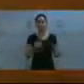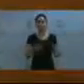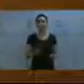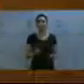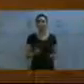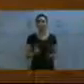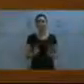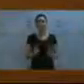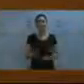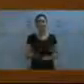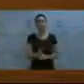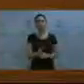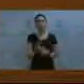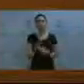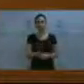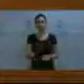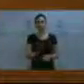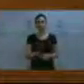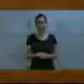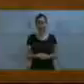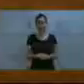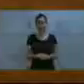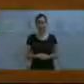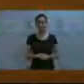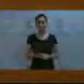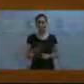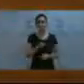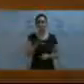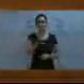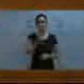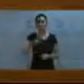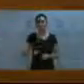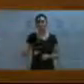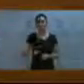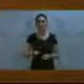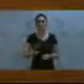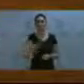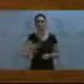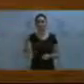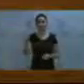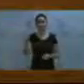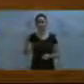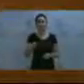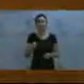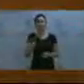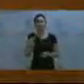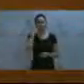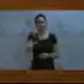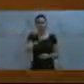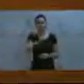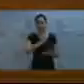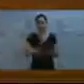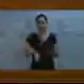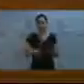van a Barcelona o a Madrid. Y hacen trampa también, porque lo que no se puede es estar, por una